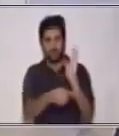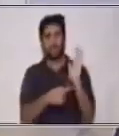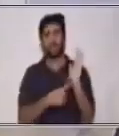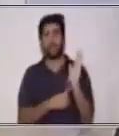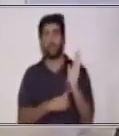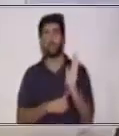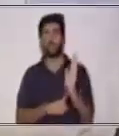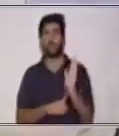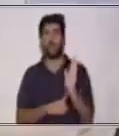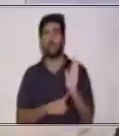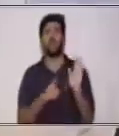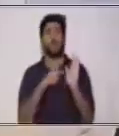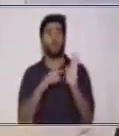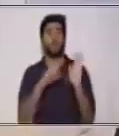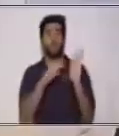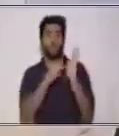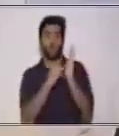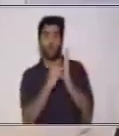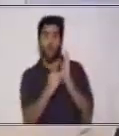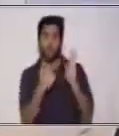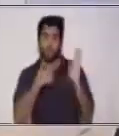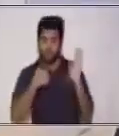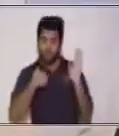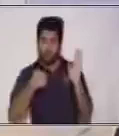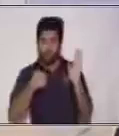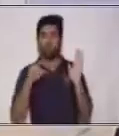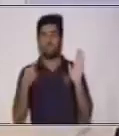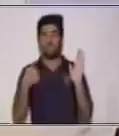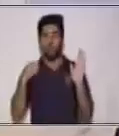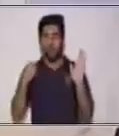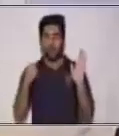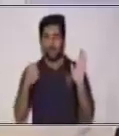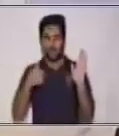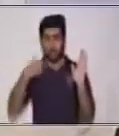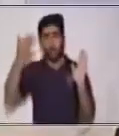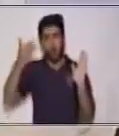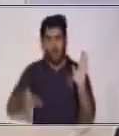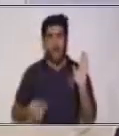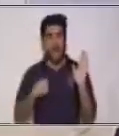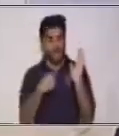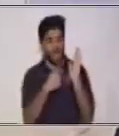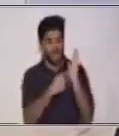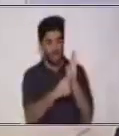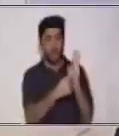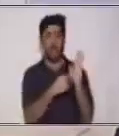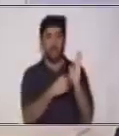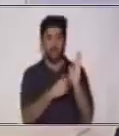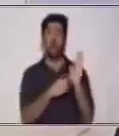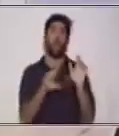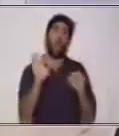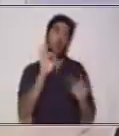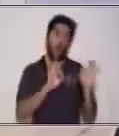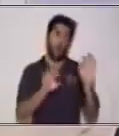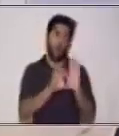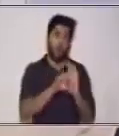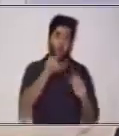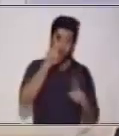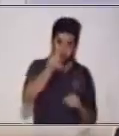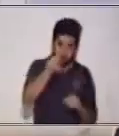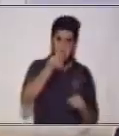bien. Pero como no solo es el autor, sino que podríamos decir que es el investigador, en este caso tú que estás ahí en